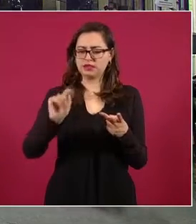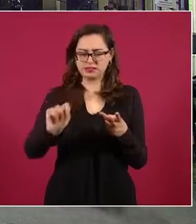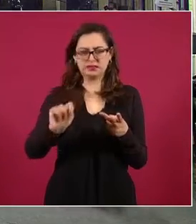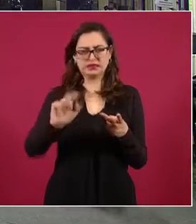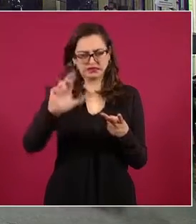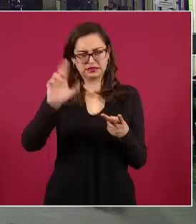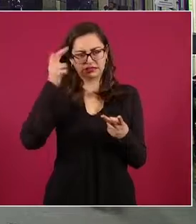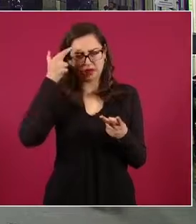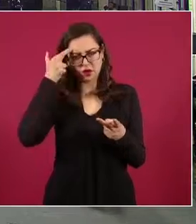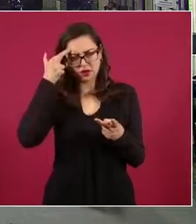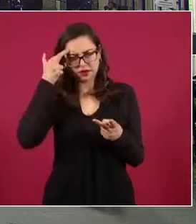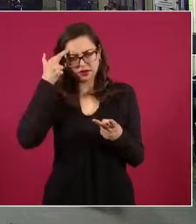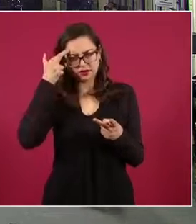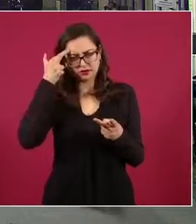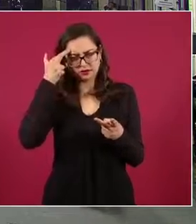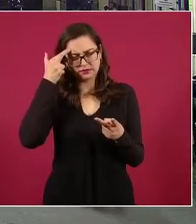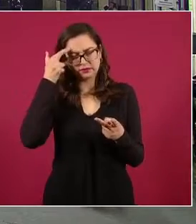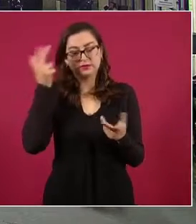Entonces salen